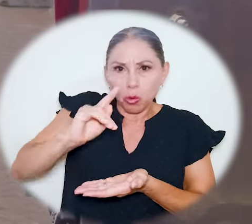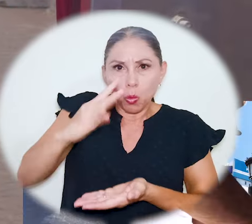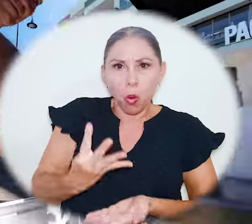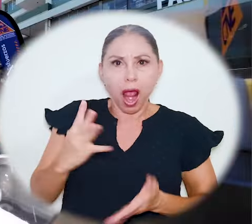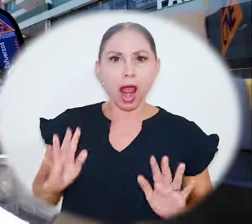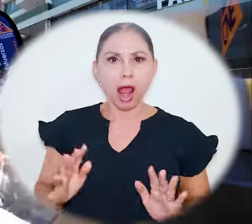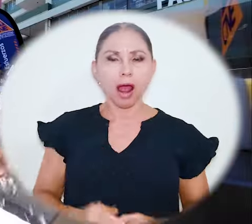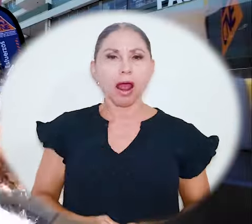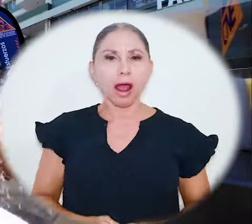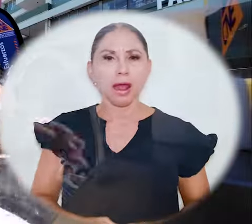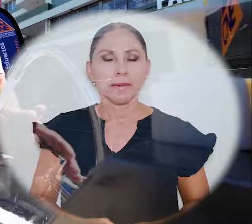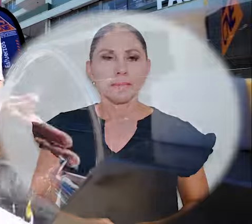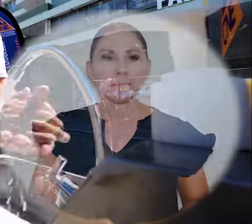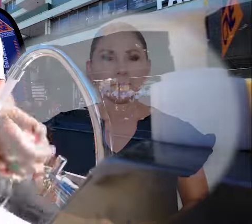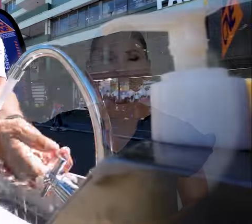1/4 de litro.